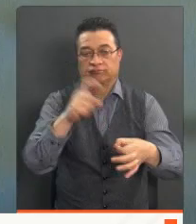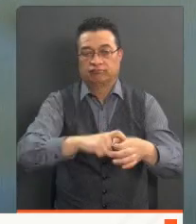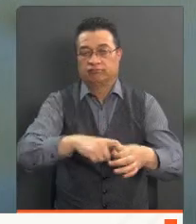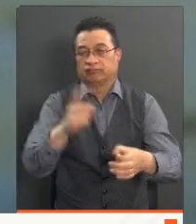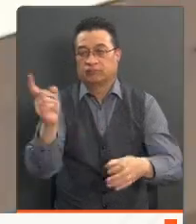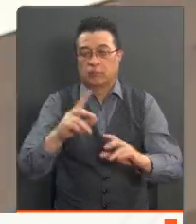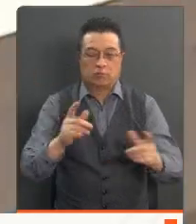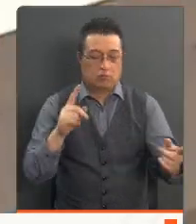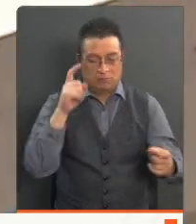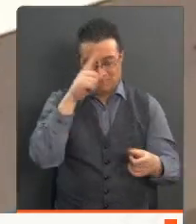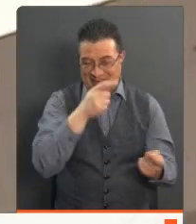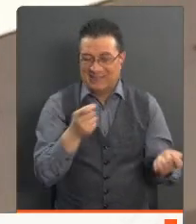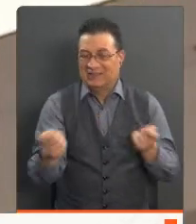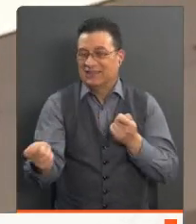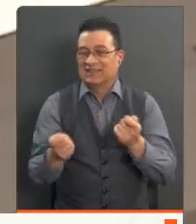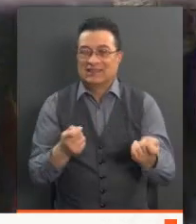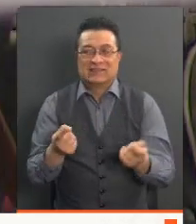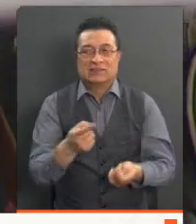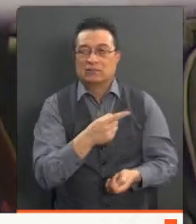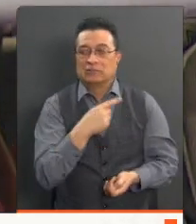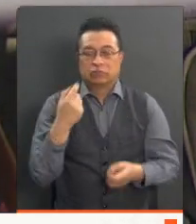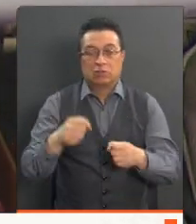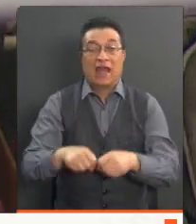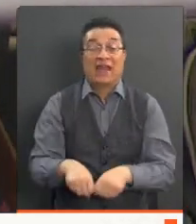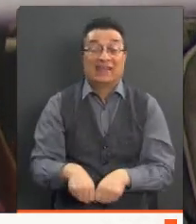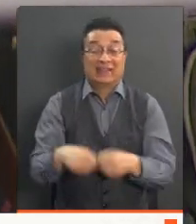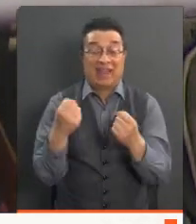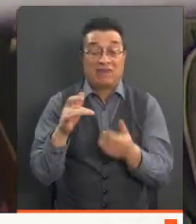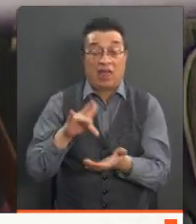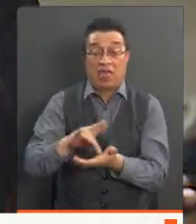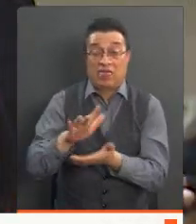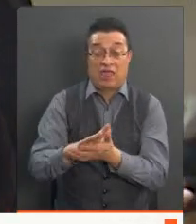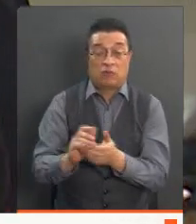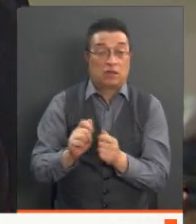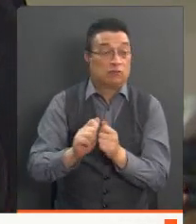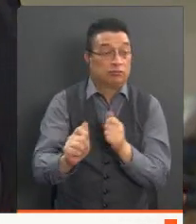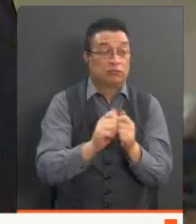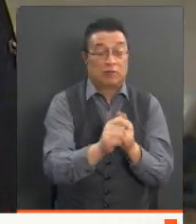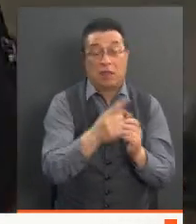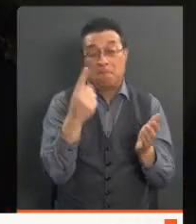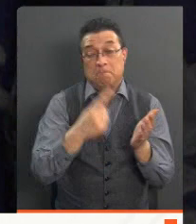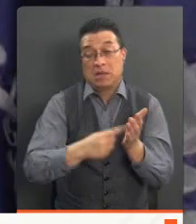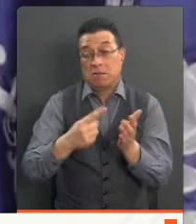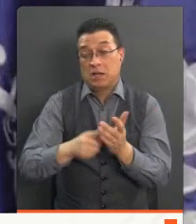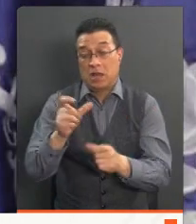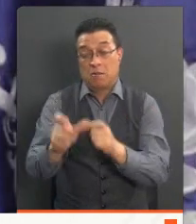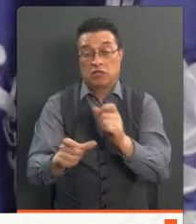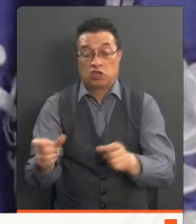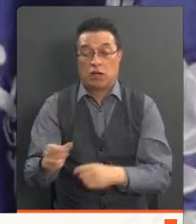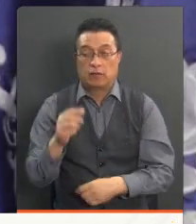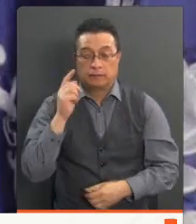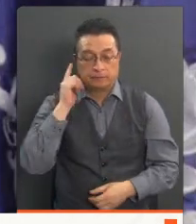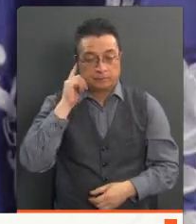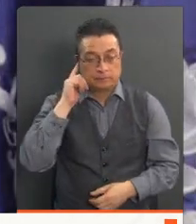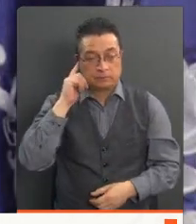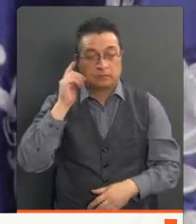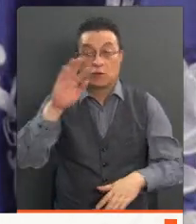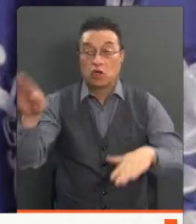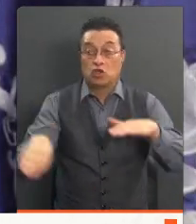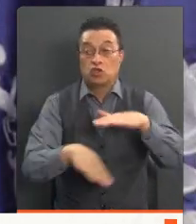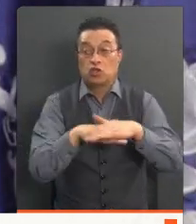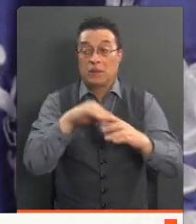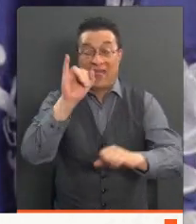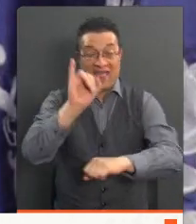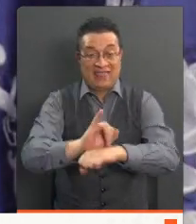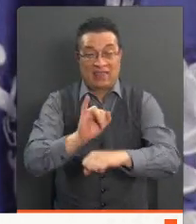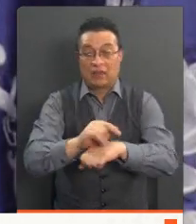crisis financiera, proceso de quiebra que dejó deudas en excedentes con miles de afiliados. La Superintendencia hoy día está en disposición